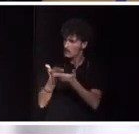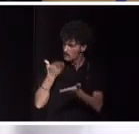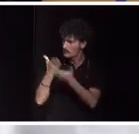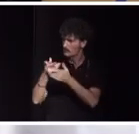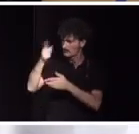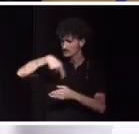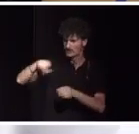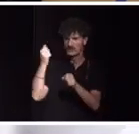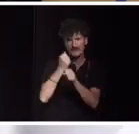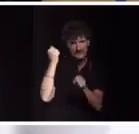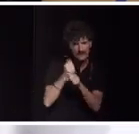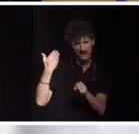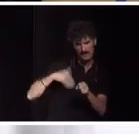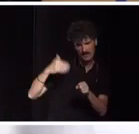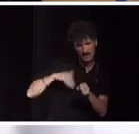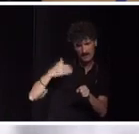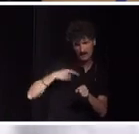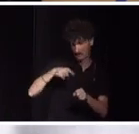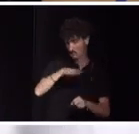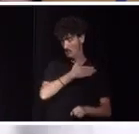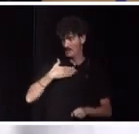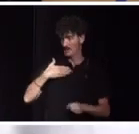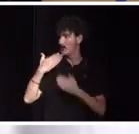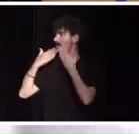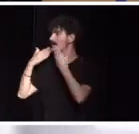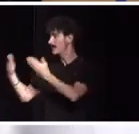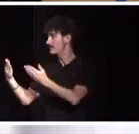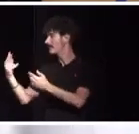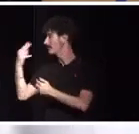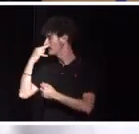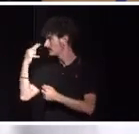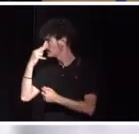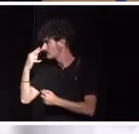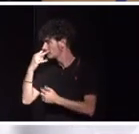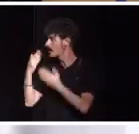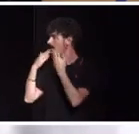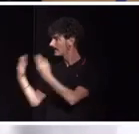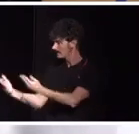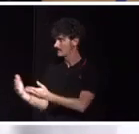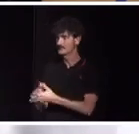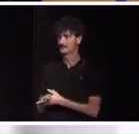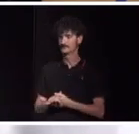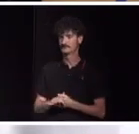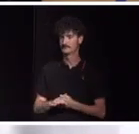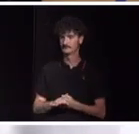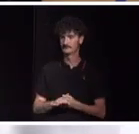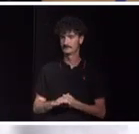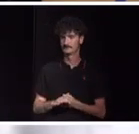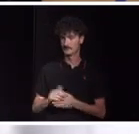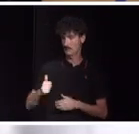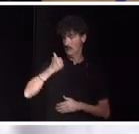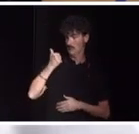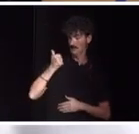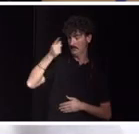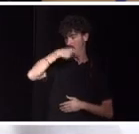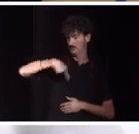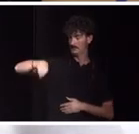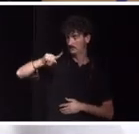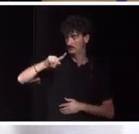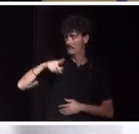trabajado. Quiero aquí agradecer a Ione el habernos dado esta oportunidad de